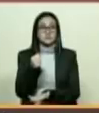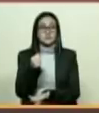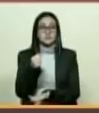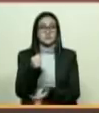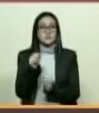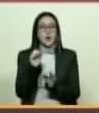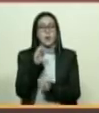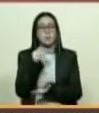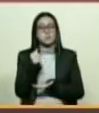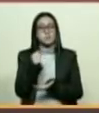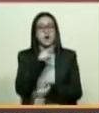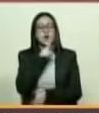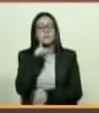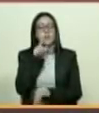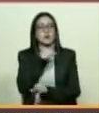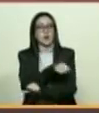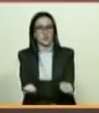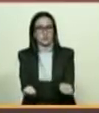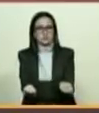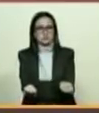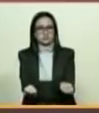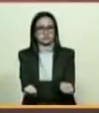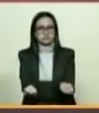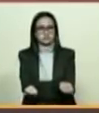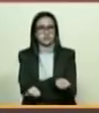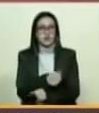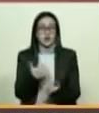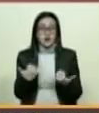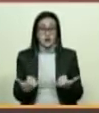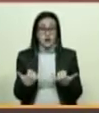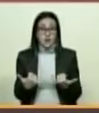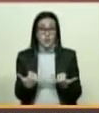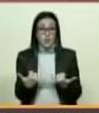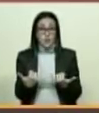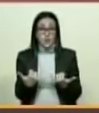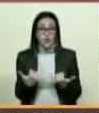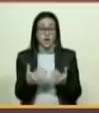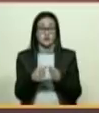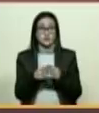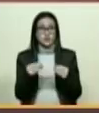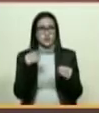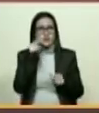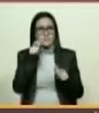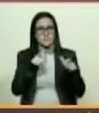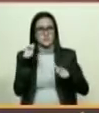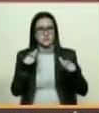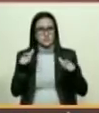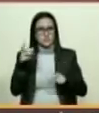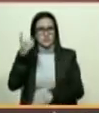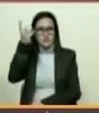denominado el bono José Gregorio Hernández. En este momento, de todas las personas con algún tipo